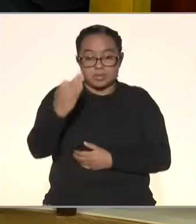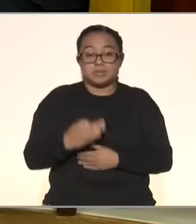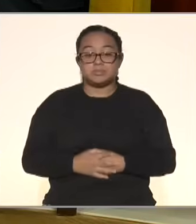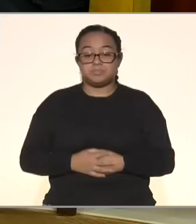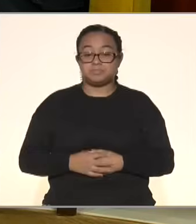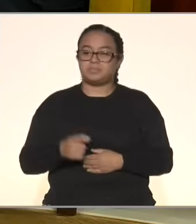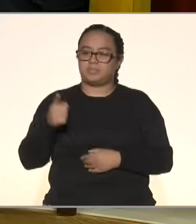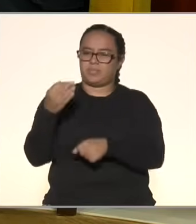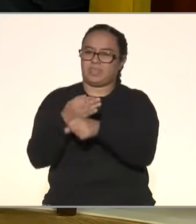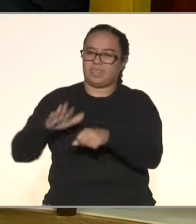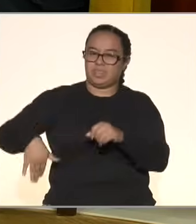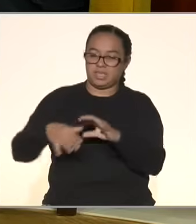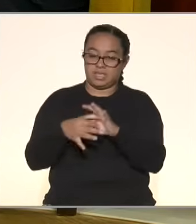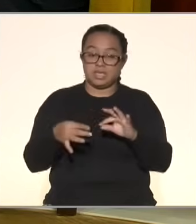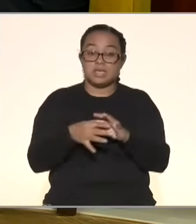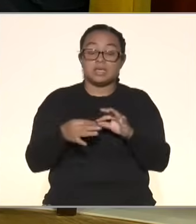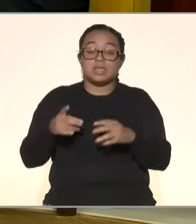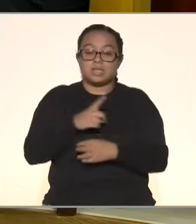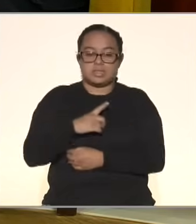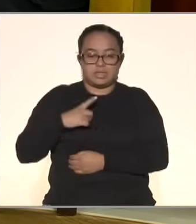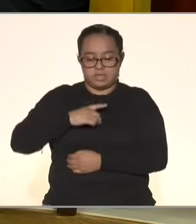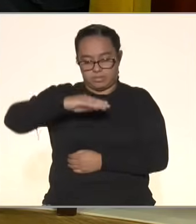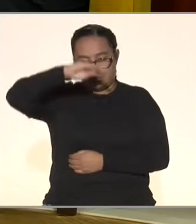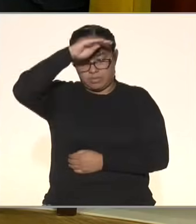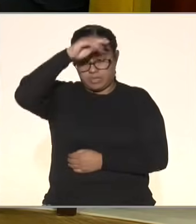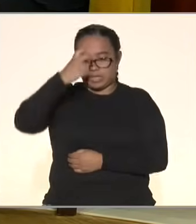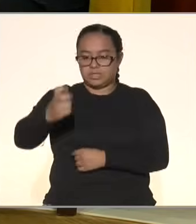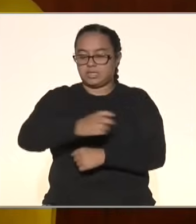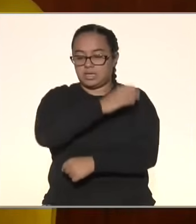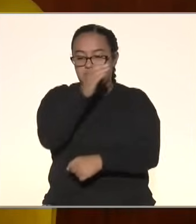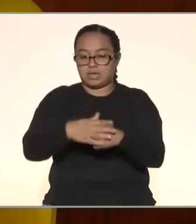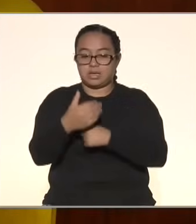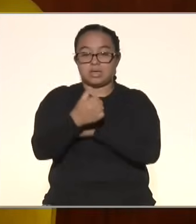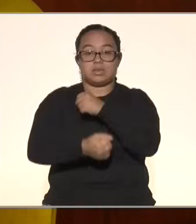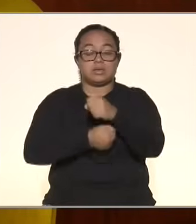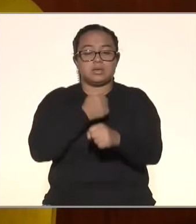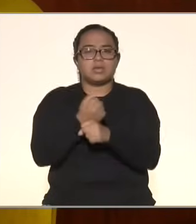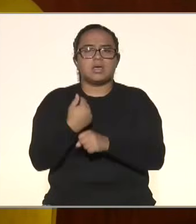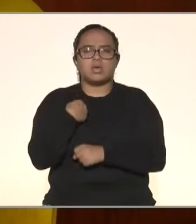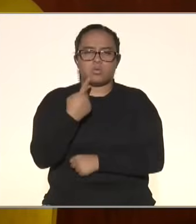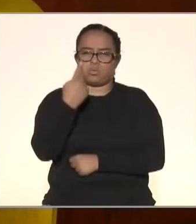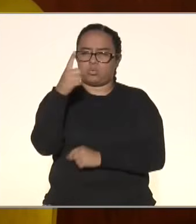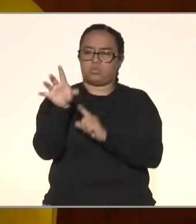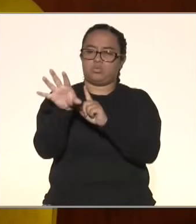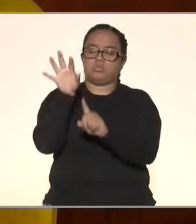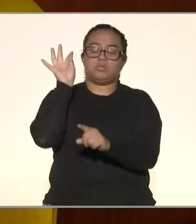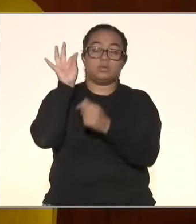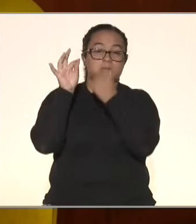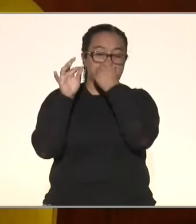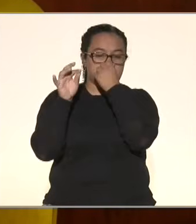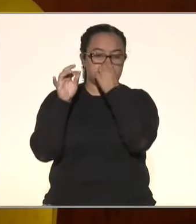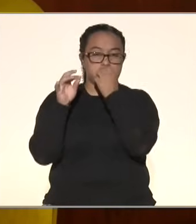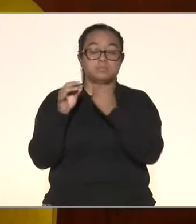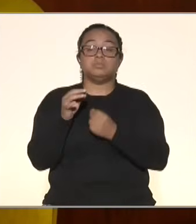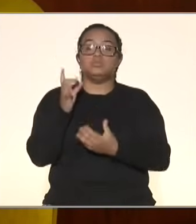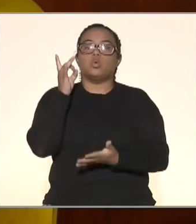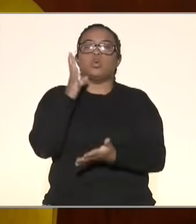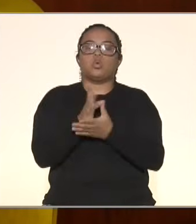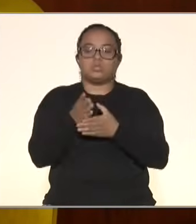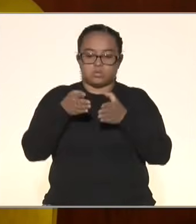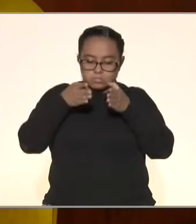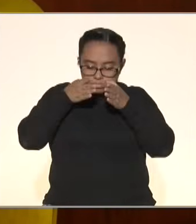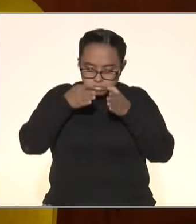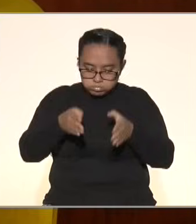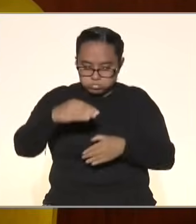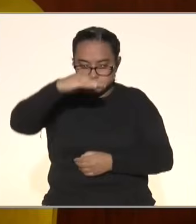esto que ustedes comentaron, de hacer esta reflexión como al final del año. A mí lo que me llama mucho la atención es que parece que solo nos dedicamos a hacer